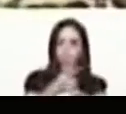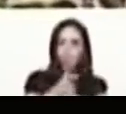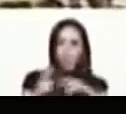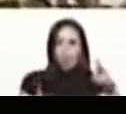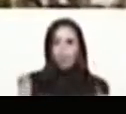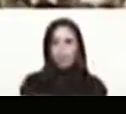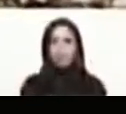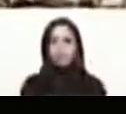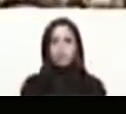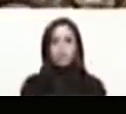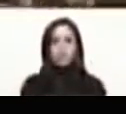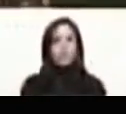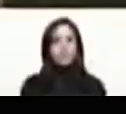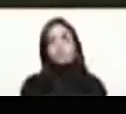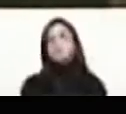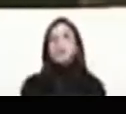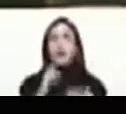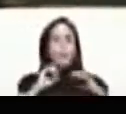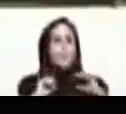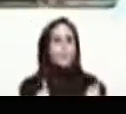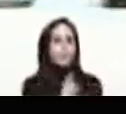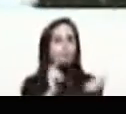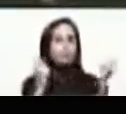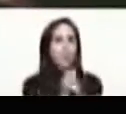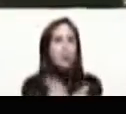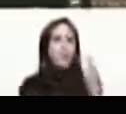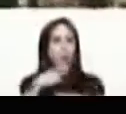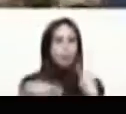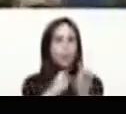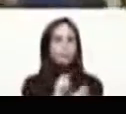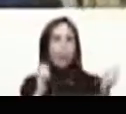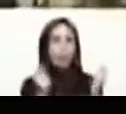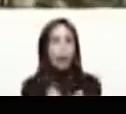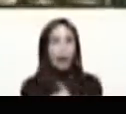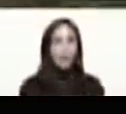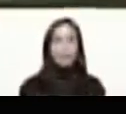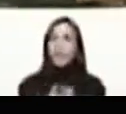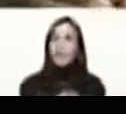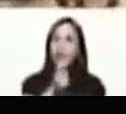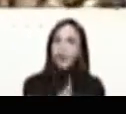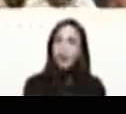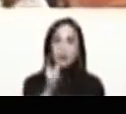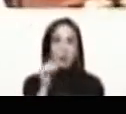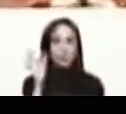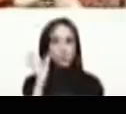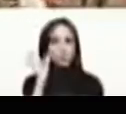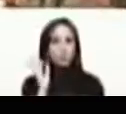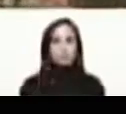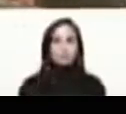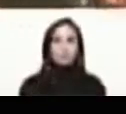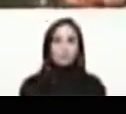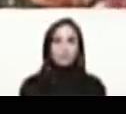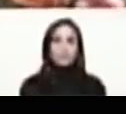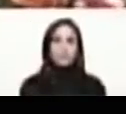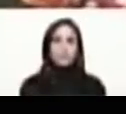gobernadores, un nuevo comienzo de la revolución bolivariana, alcaldes, alcaldesa, un